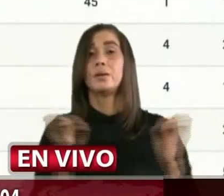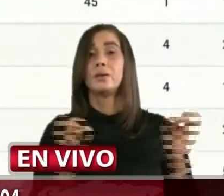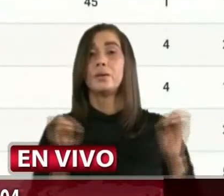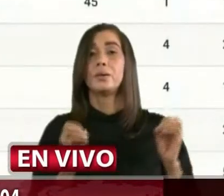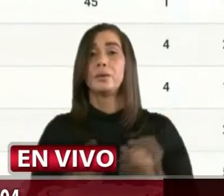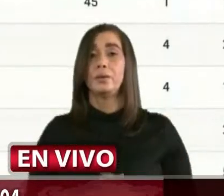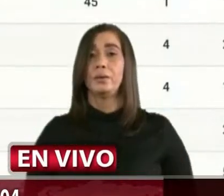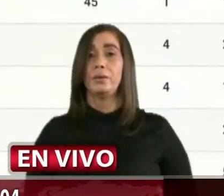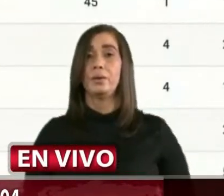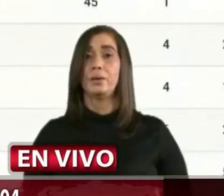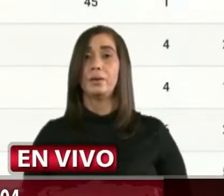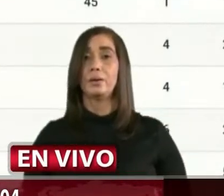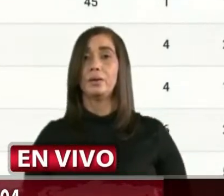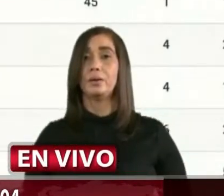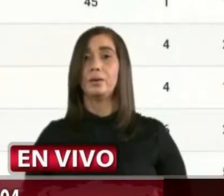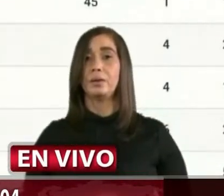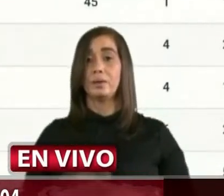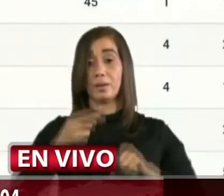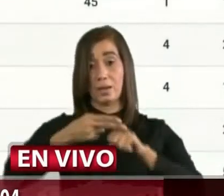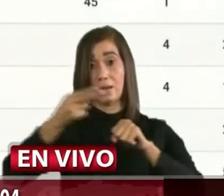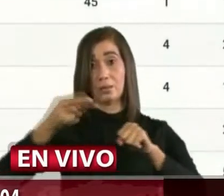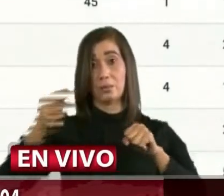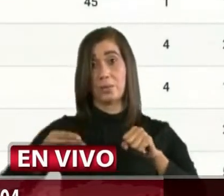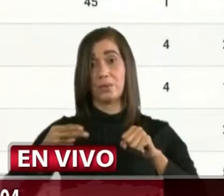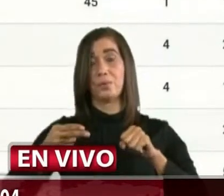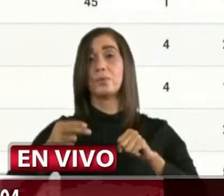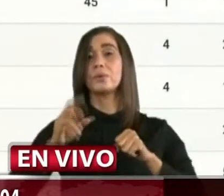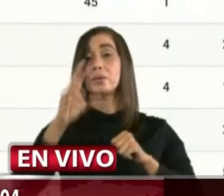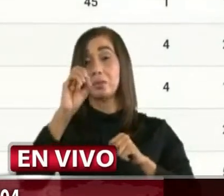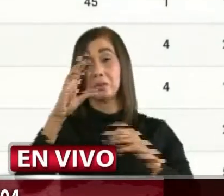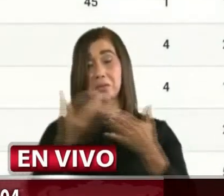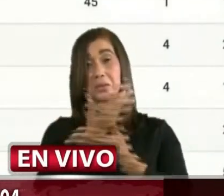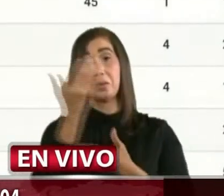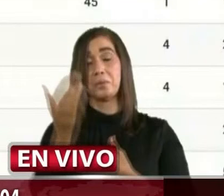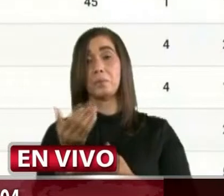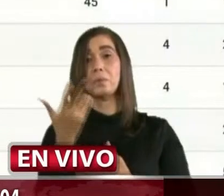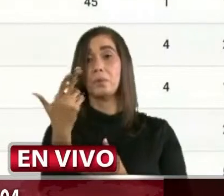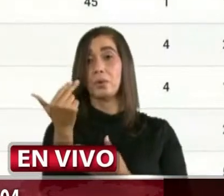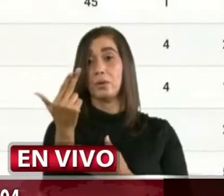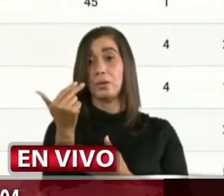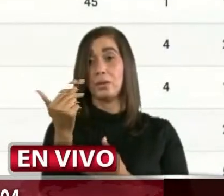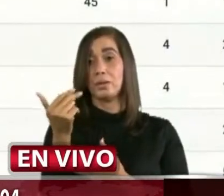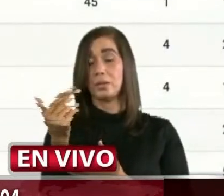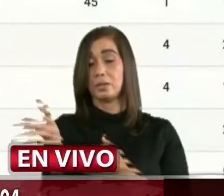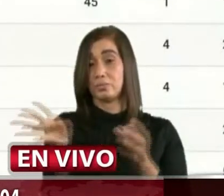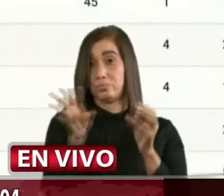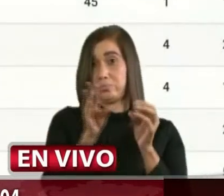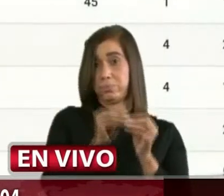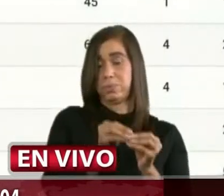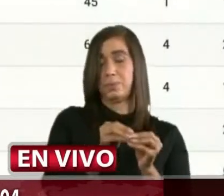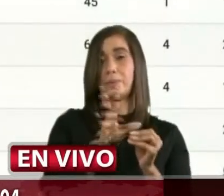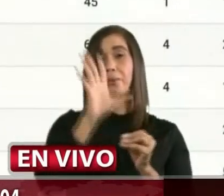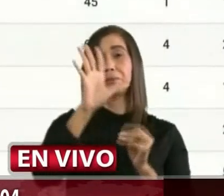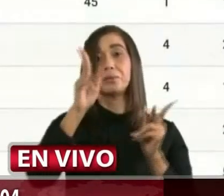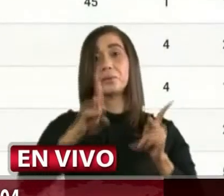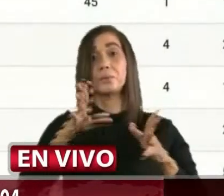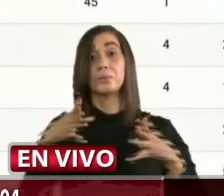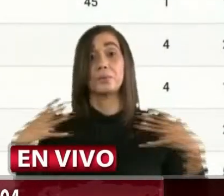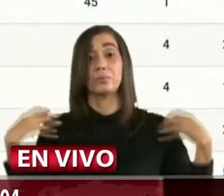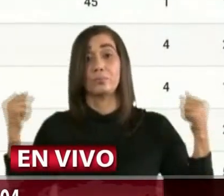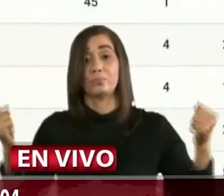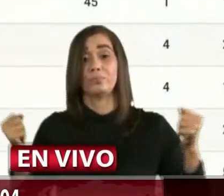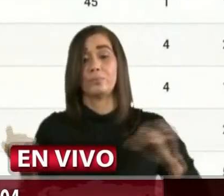fallecimientos. Atomayor, 0 casos nuevos, 13 acumulados, 5